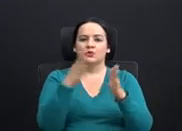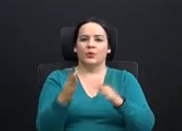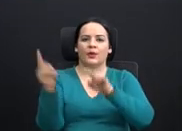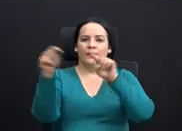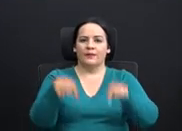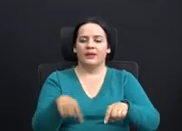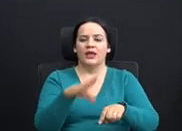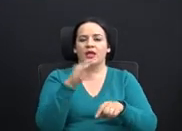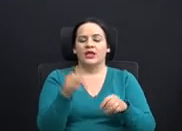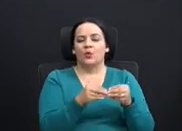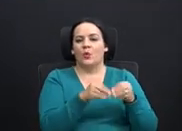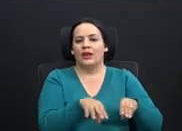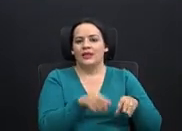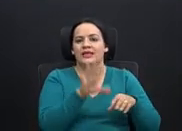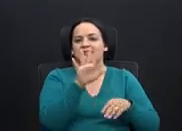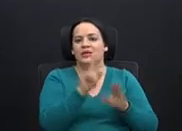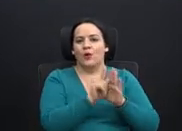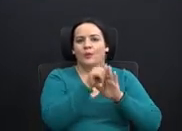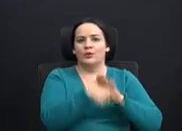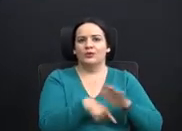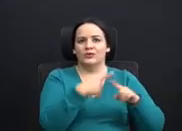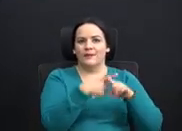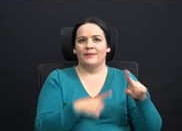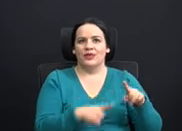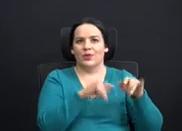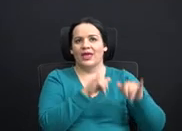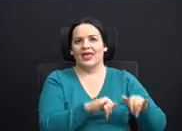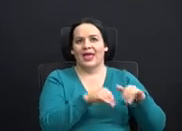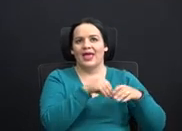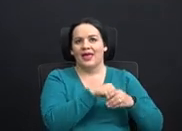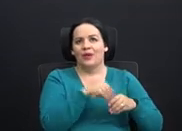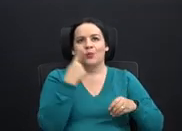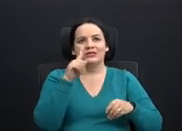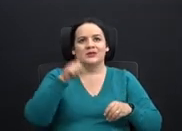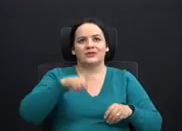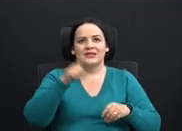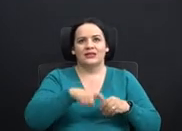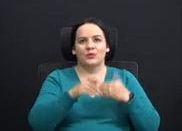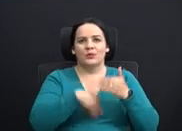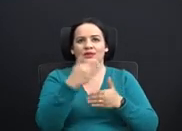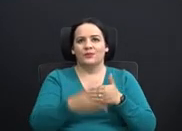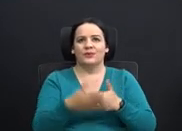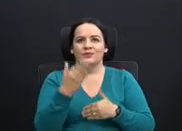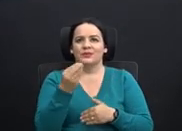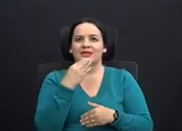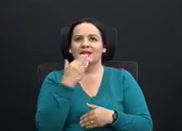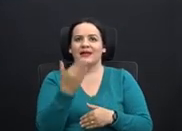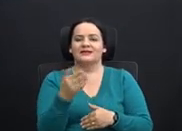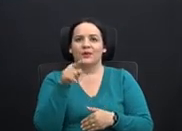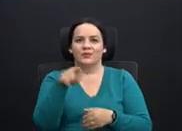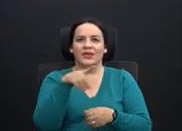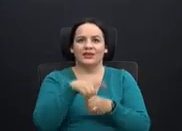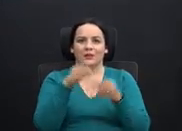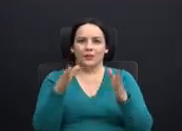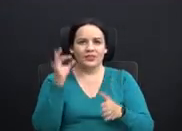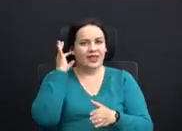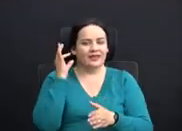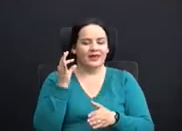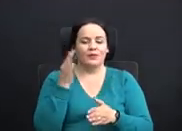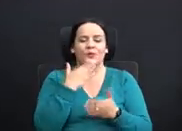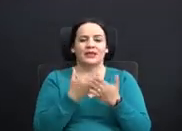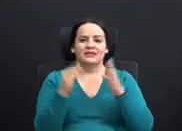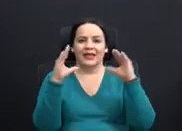voy a reservar los 5 minutos y medio que quedan por si los necesito más tarde. Las gracias a usted, señora diputada. Buenas tardes.